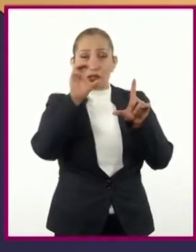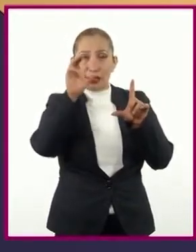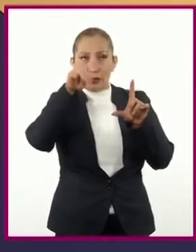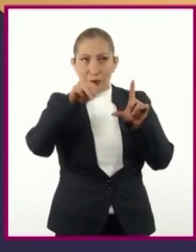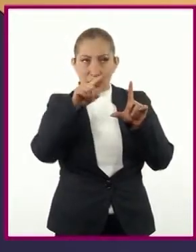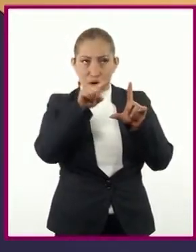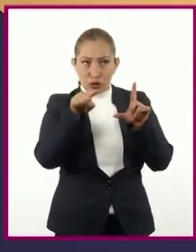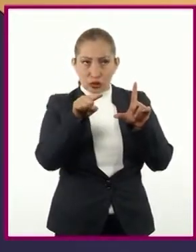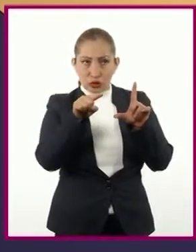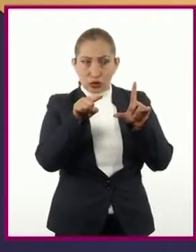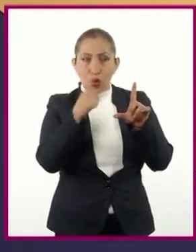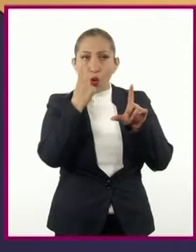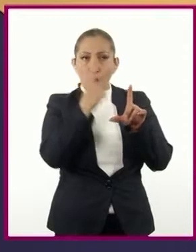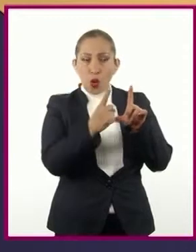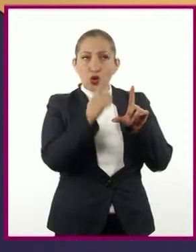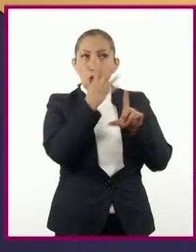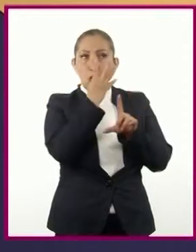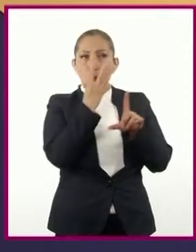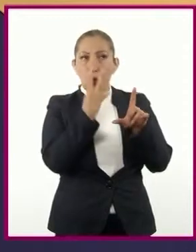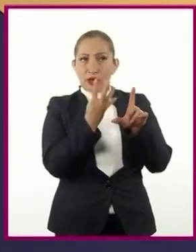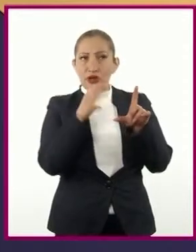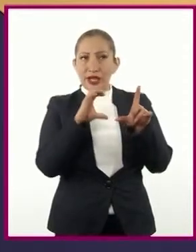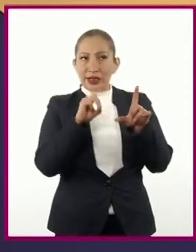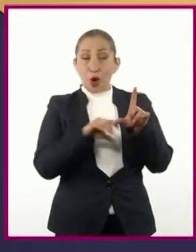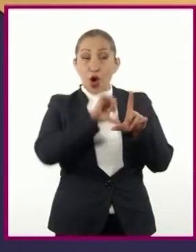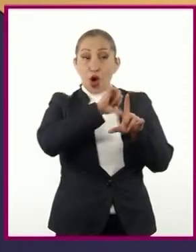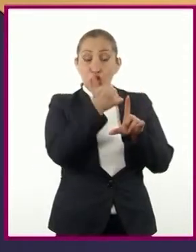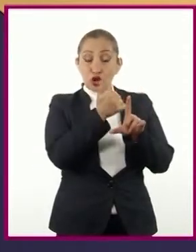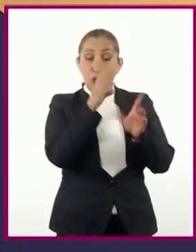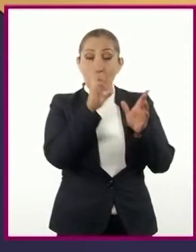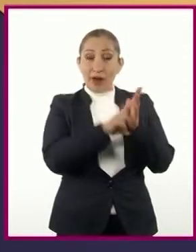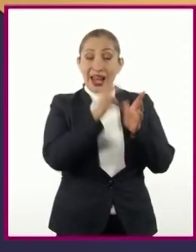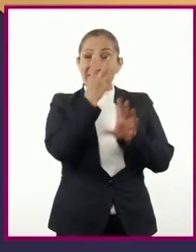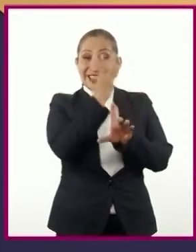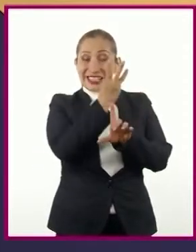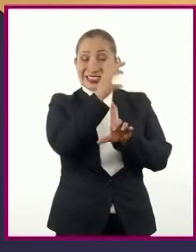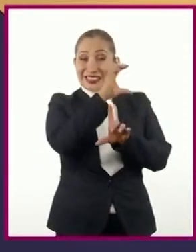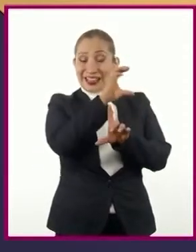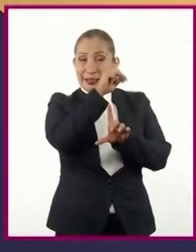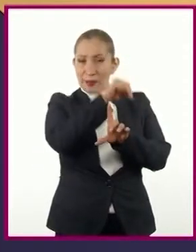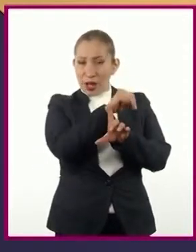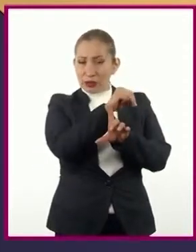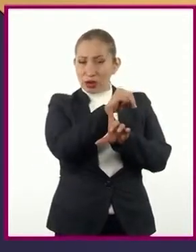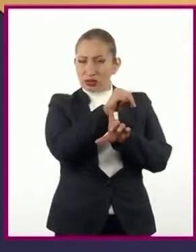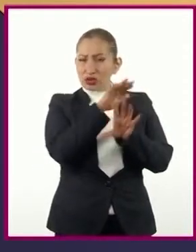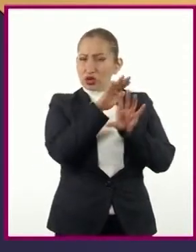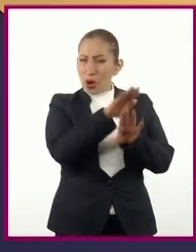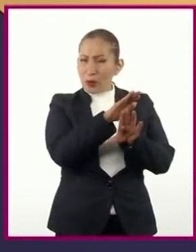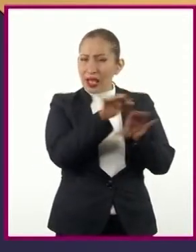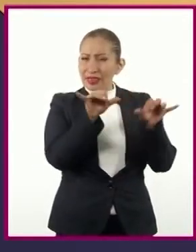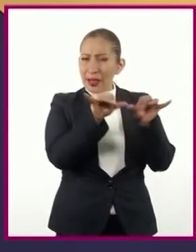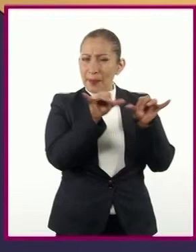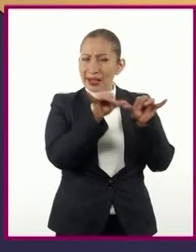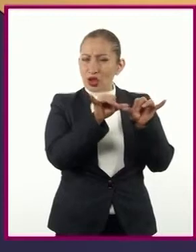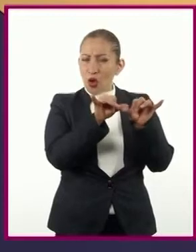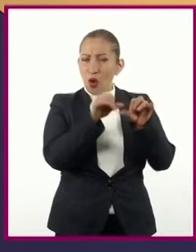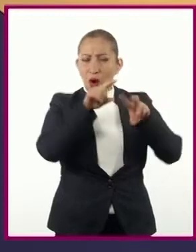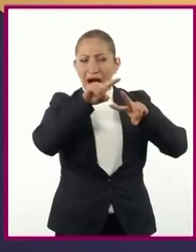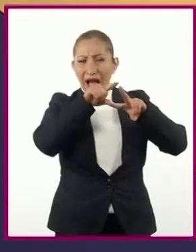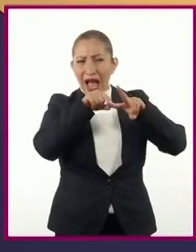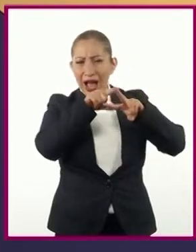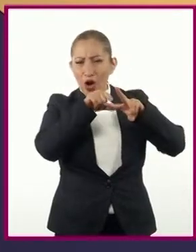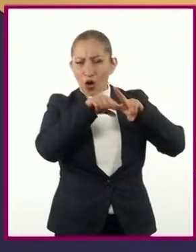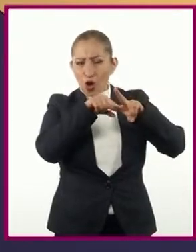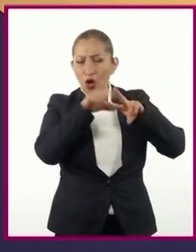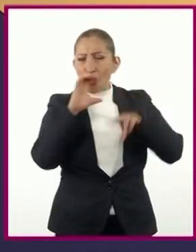centímetros. Un cateto mide 4 centímetros y el otro cateto 3 centímetros. Respecto a la medida del ángulo en el